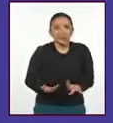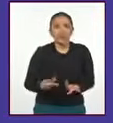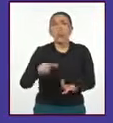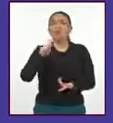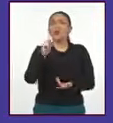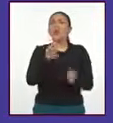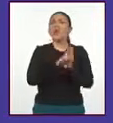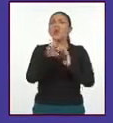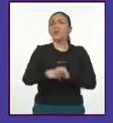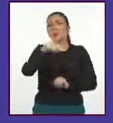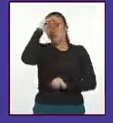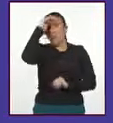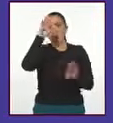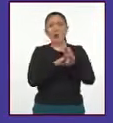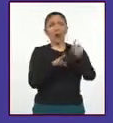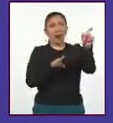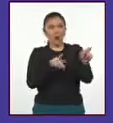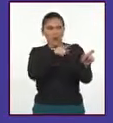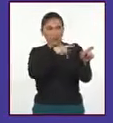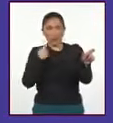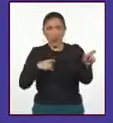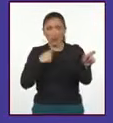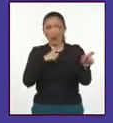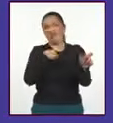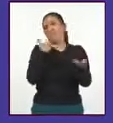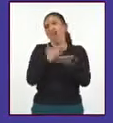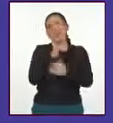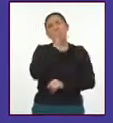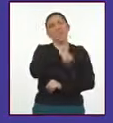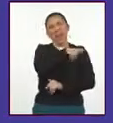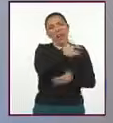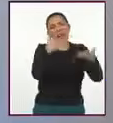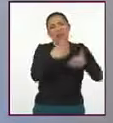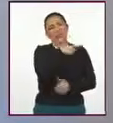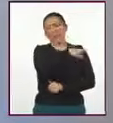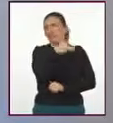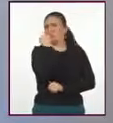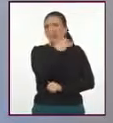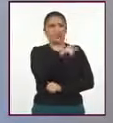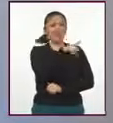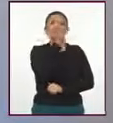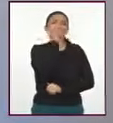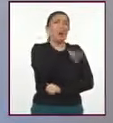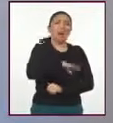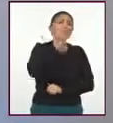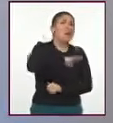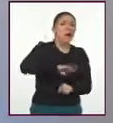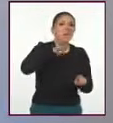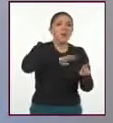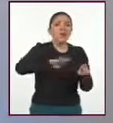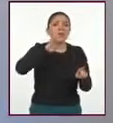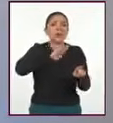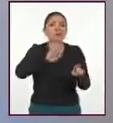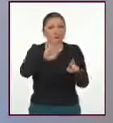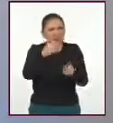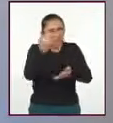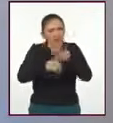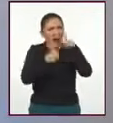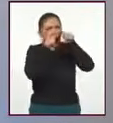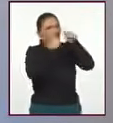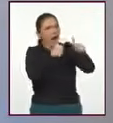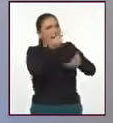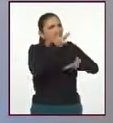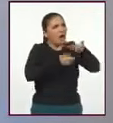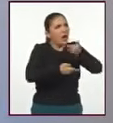porque ¿por qué hace eso? O no deberían de hacer eso, incomodan a las demás personas. Y realmente si uno se pone a escuchar, uno vería